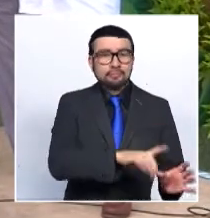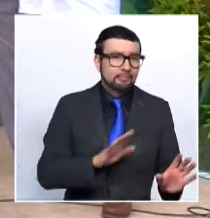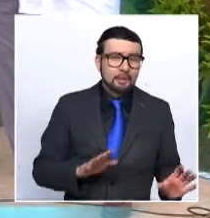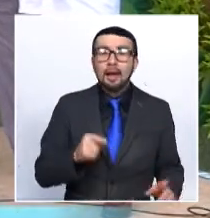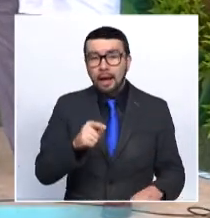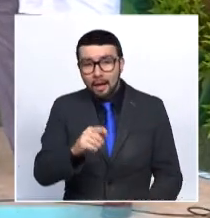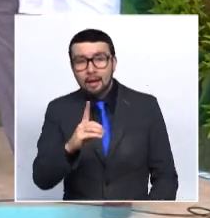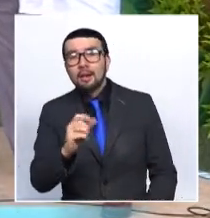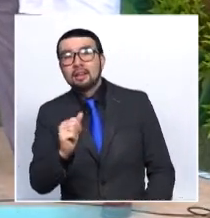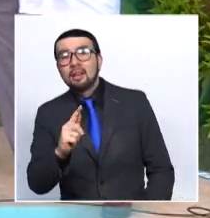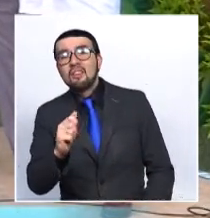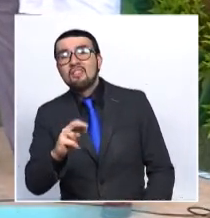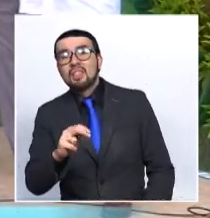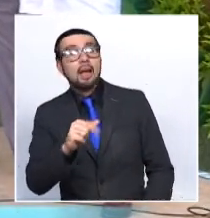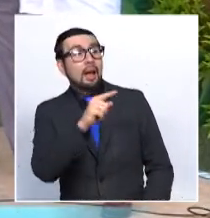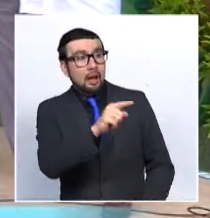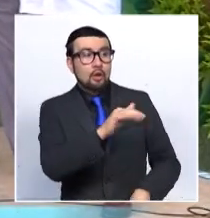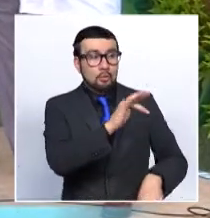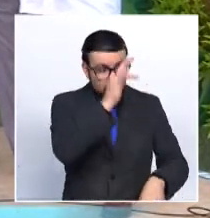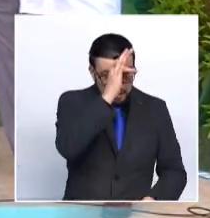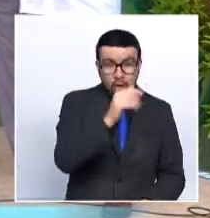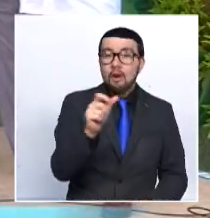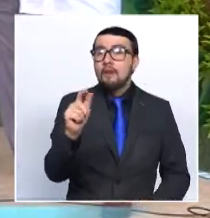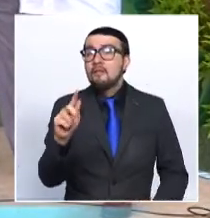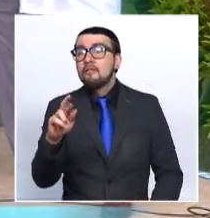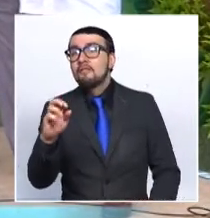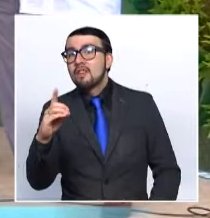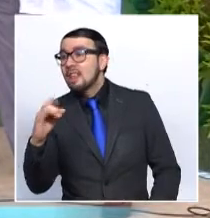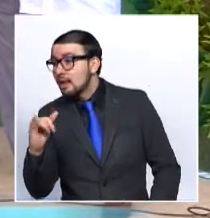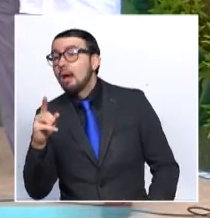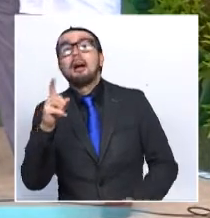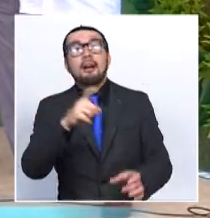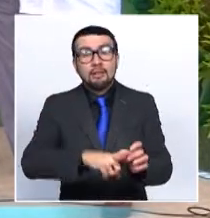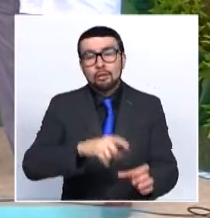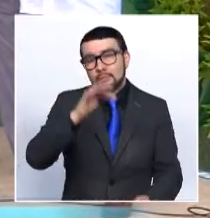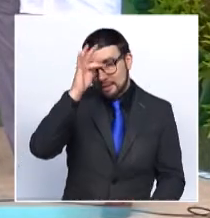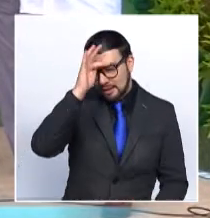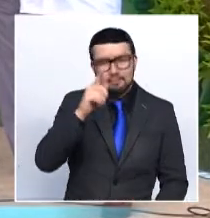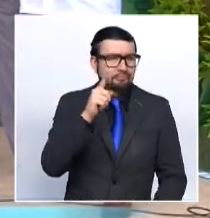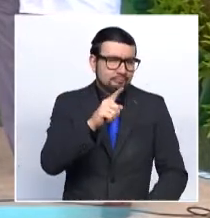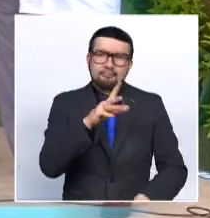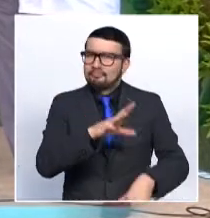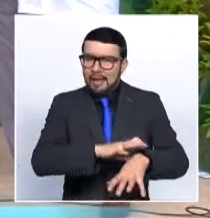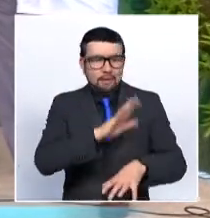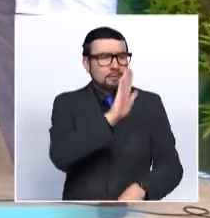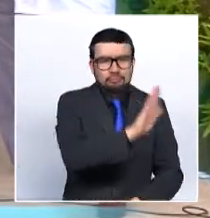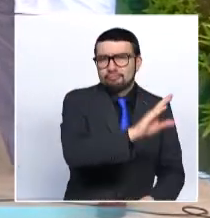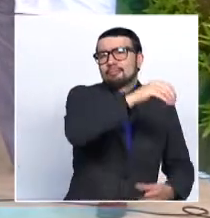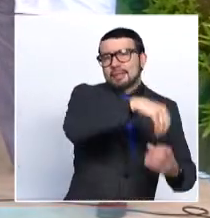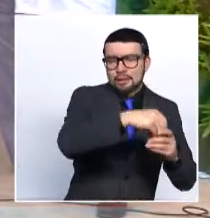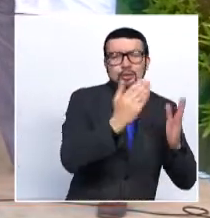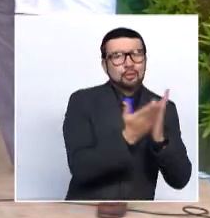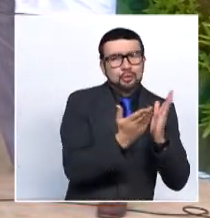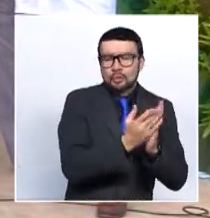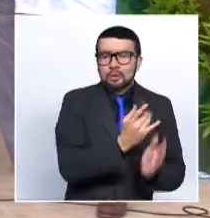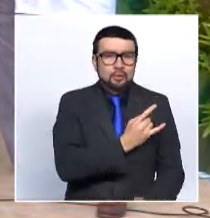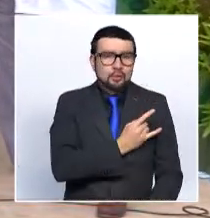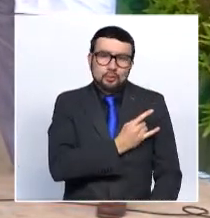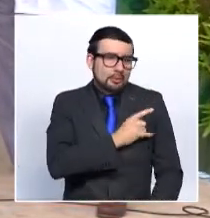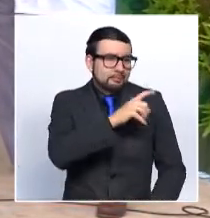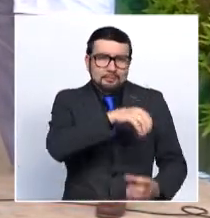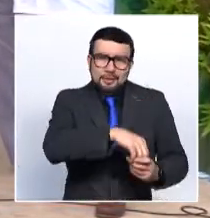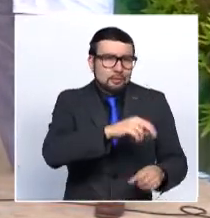hospital, o al doctor Freddy en un hospital, porque trabajan en hospitales, son médicos ortodoxos con una formación hospitalaria muy